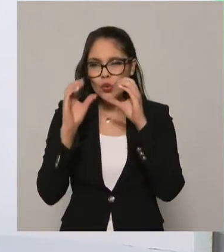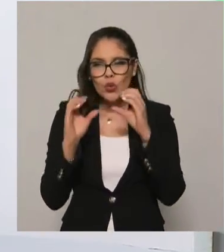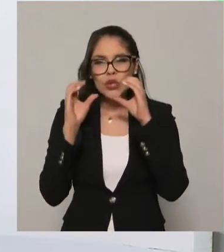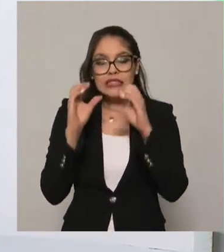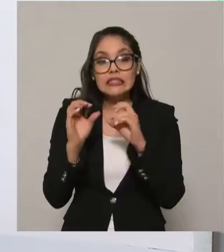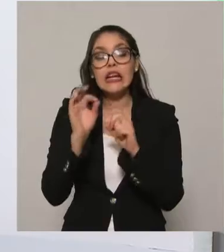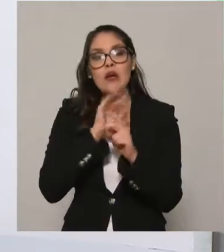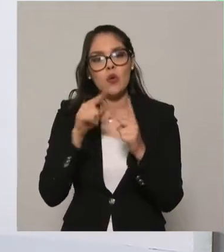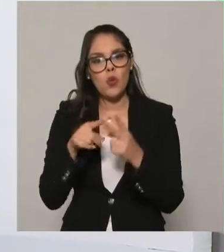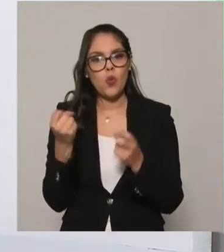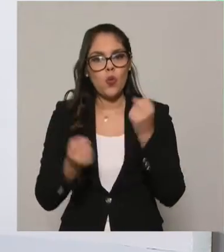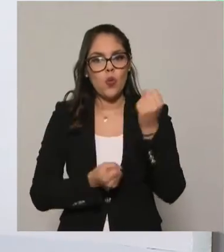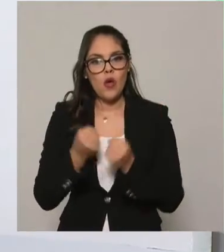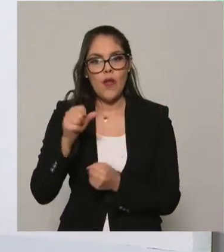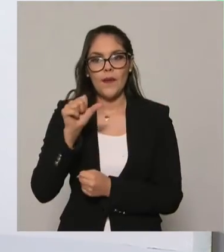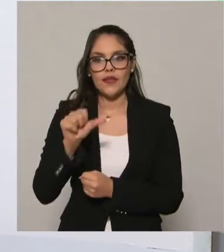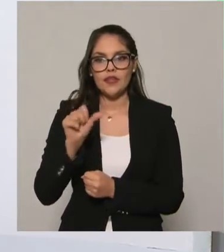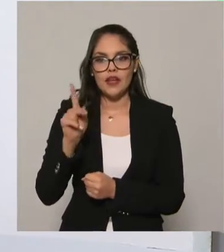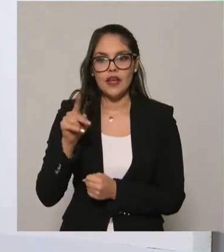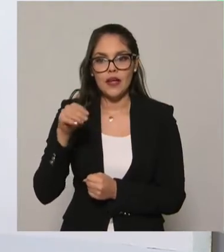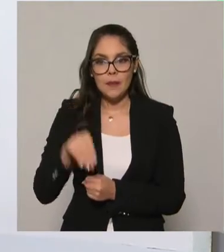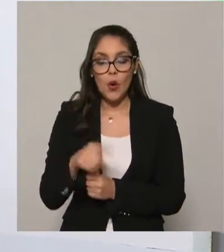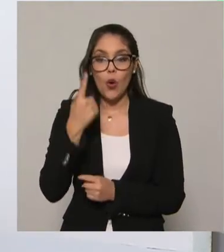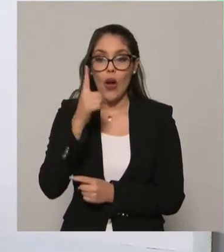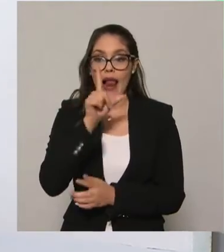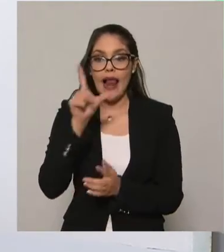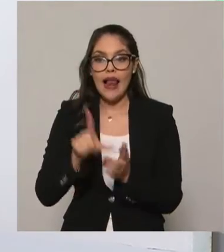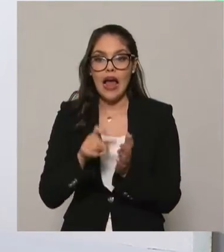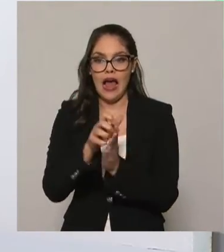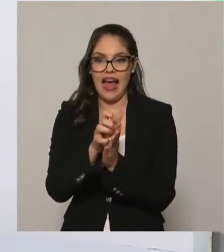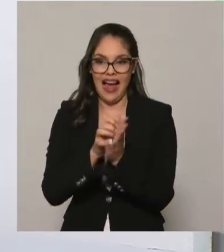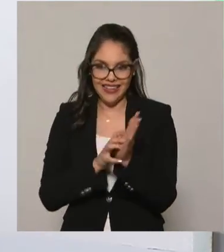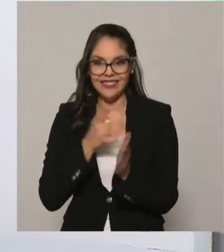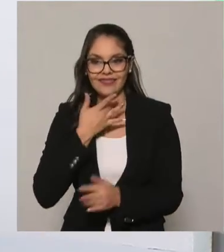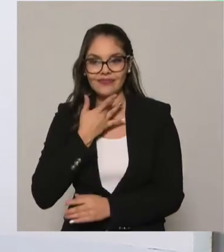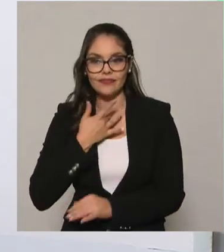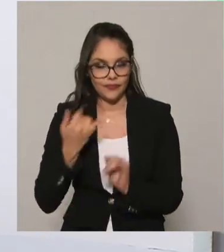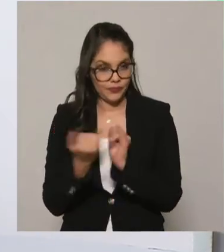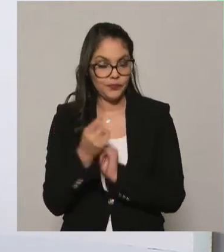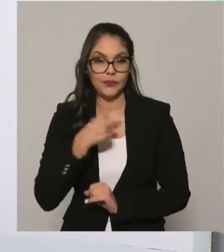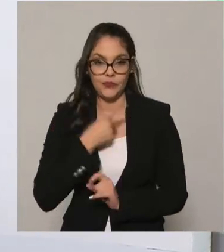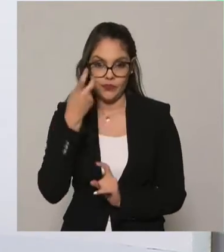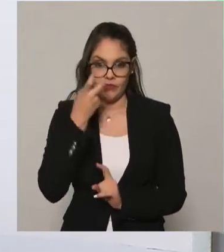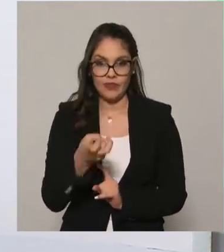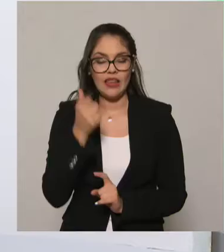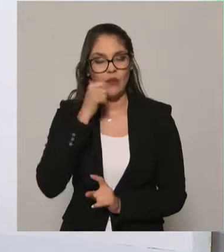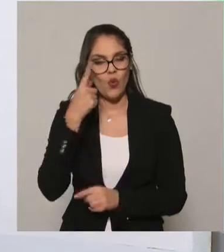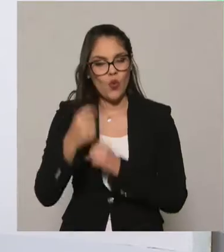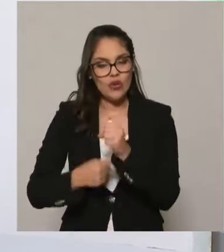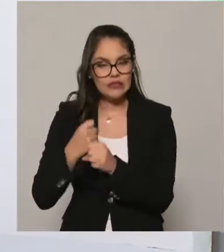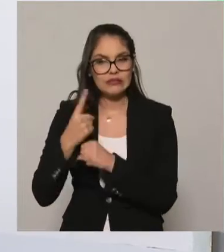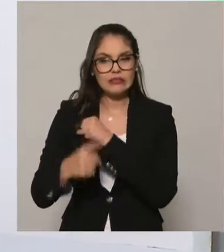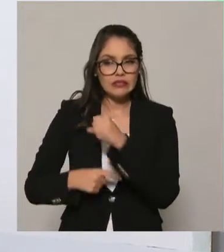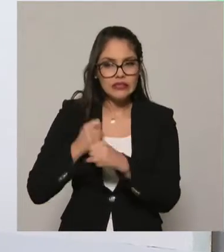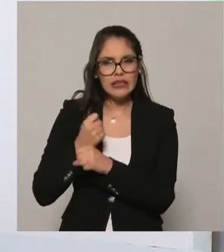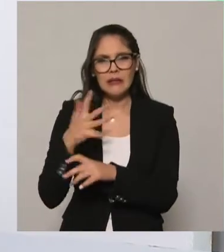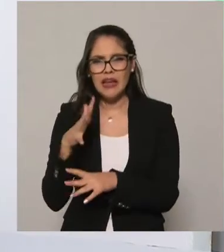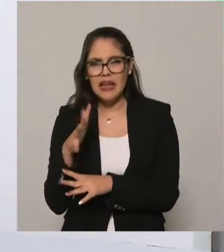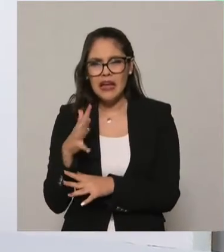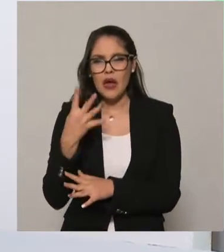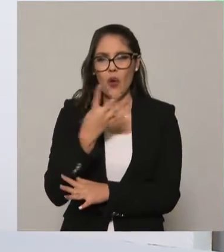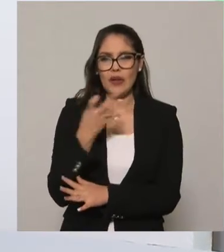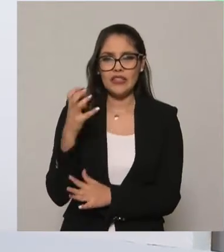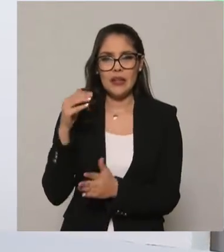y un rendimiento de 16 kilómetros por litro. Cada año se estima que se comercializan alrededor de